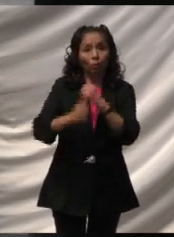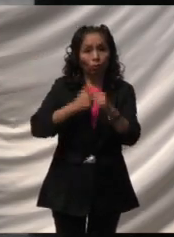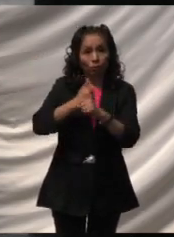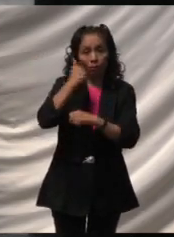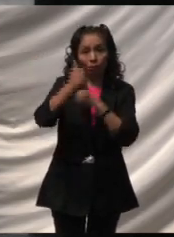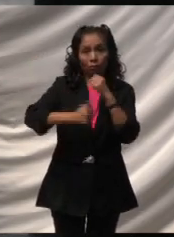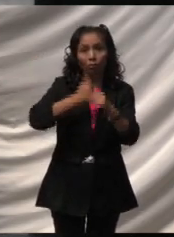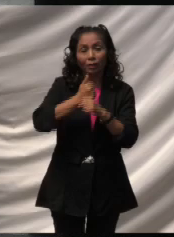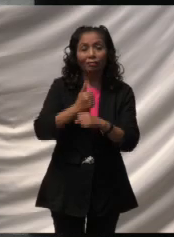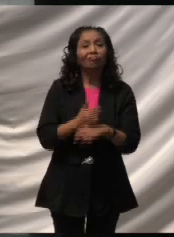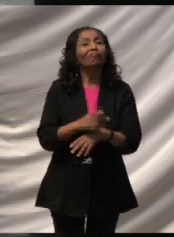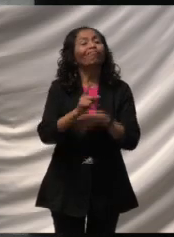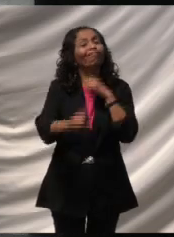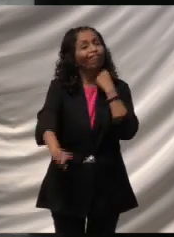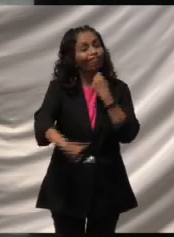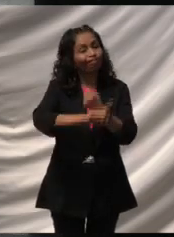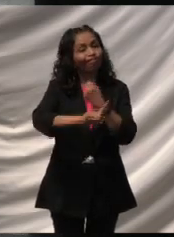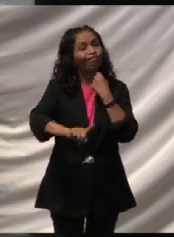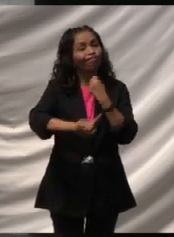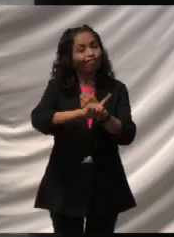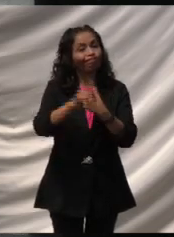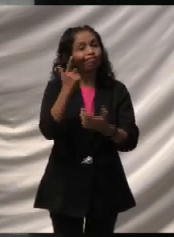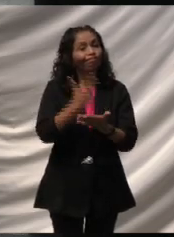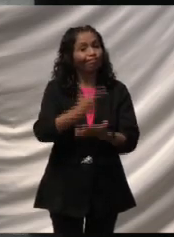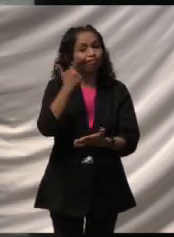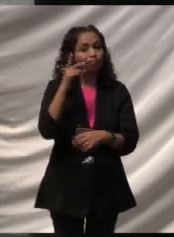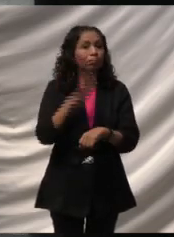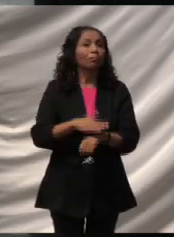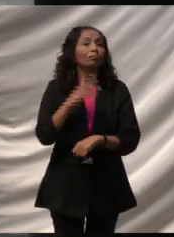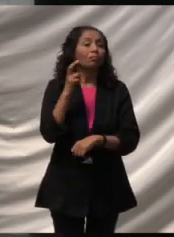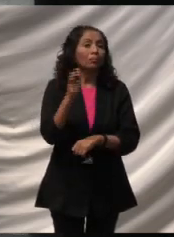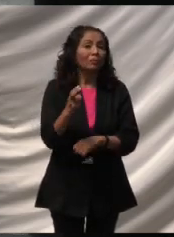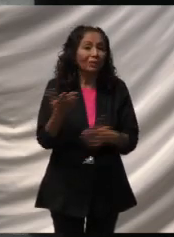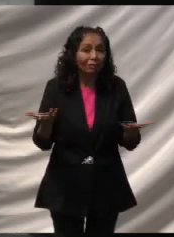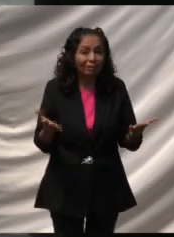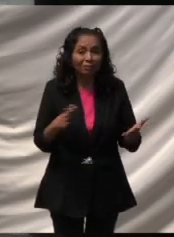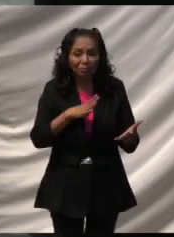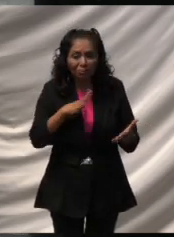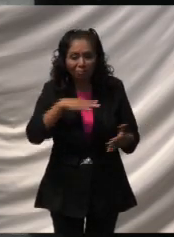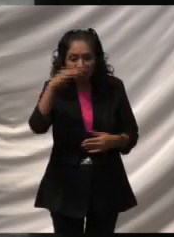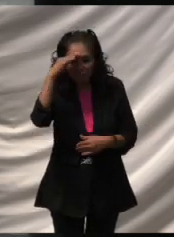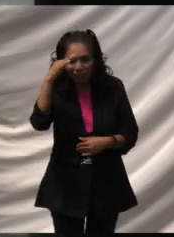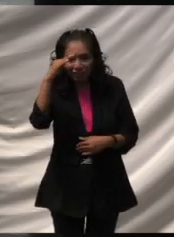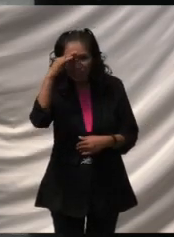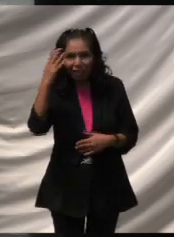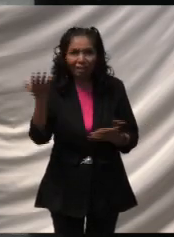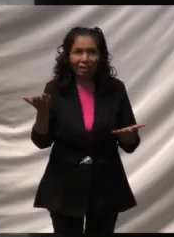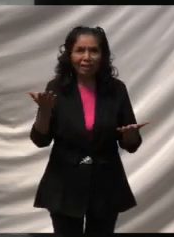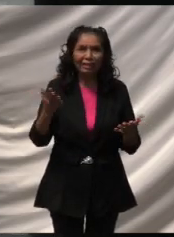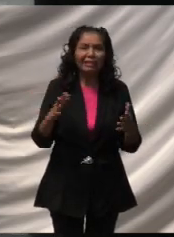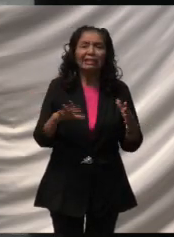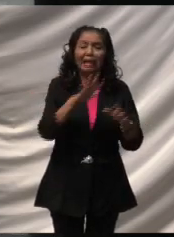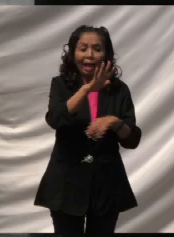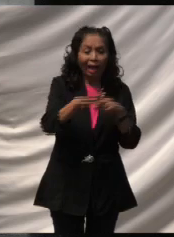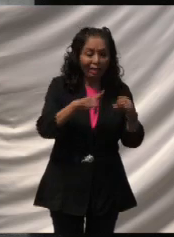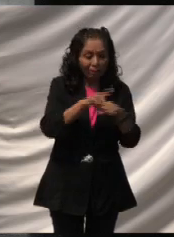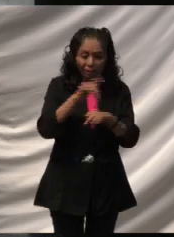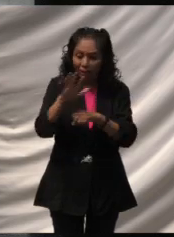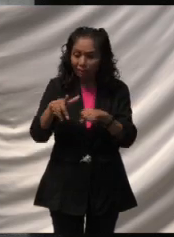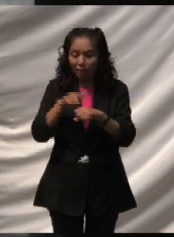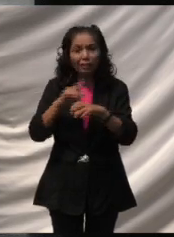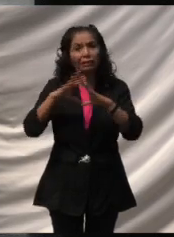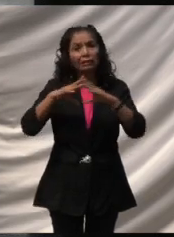años tiene muchas consecuencias. Por eso simplemente tenemos que ser conscientes de que la culpa de que tantos animales se